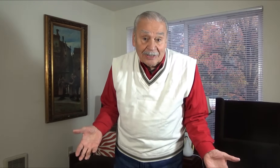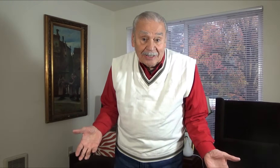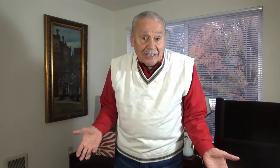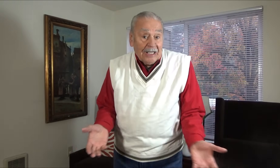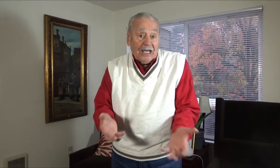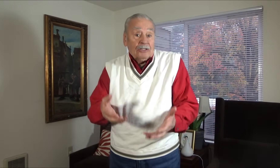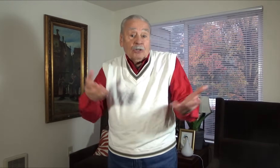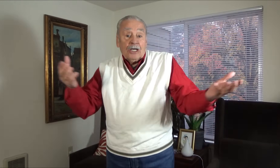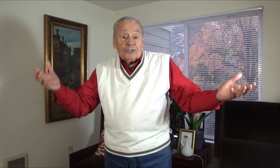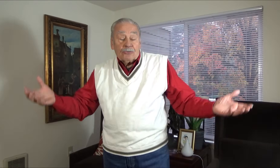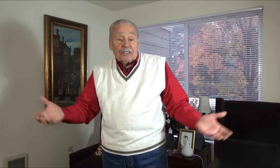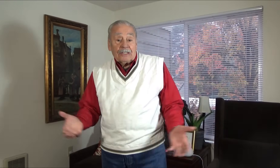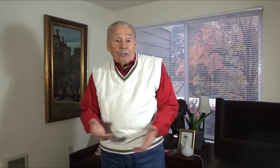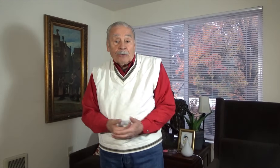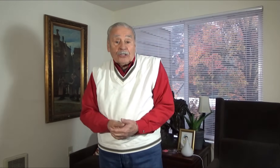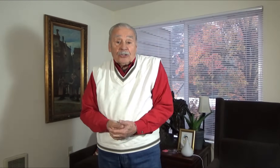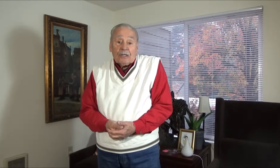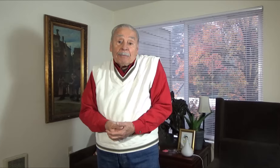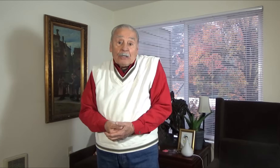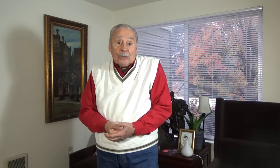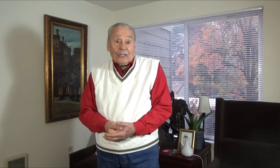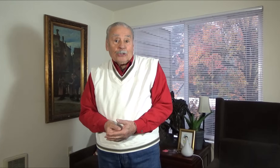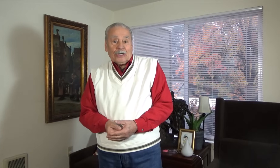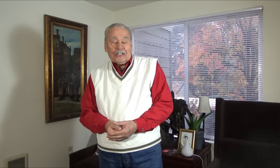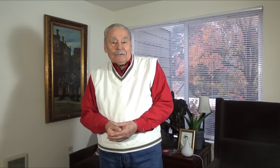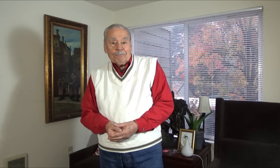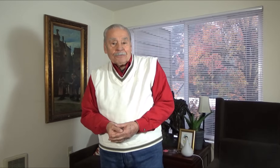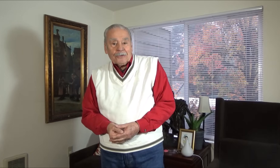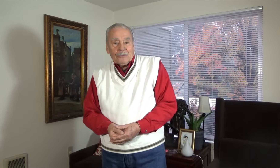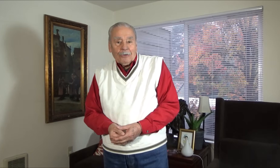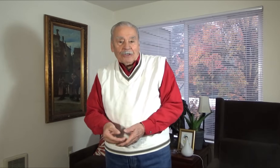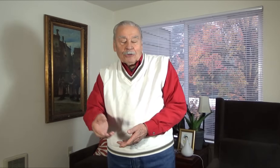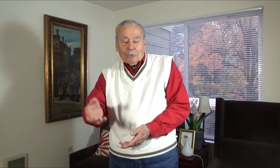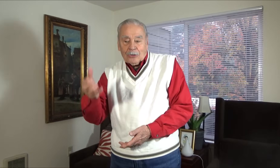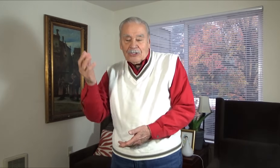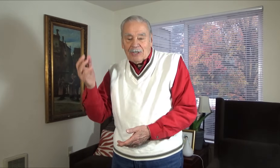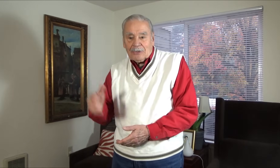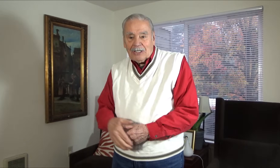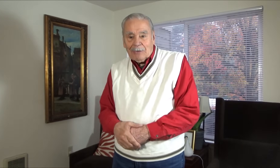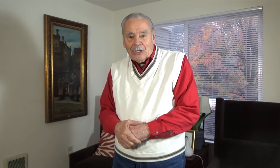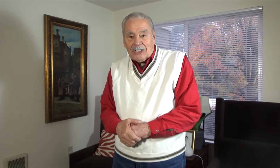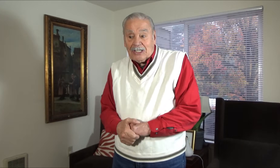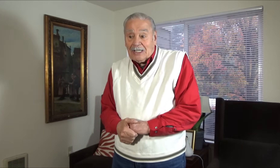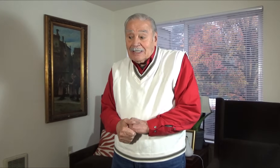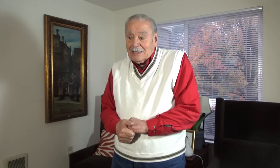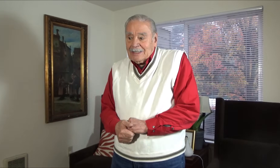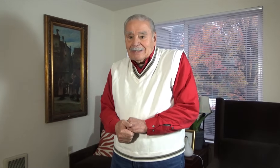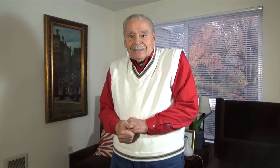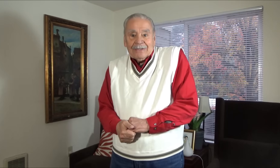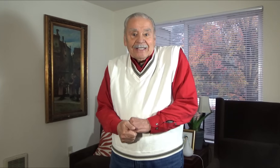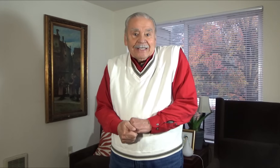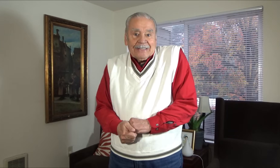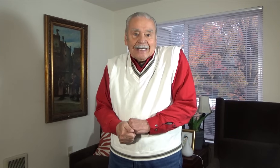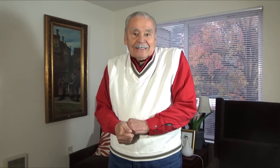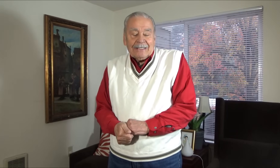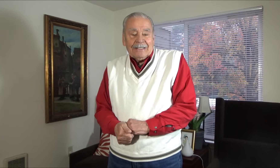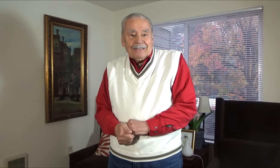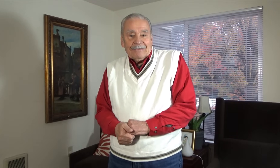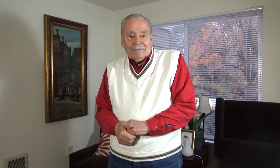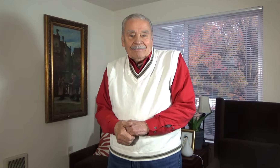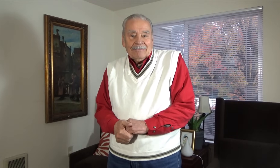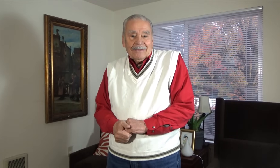genuinos. Y esto es un gobierno de especuladores. Un gobierno, como lo decíamos en el video de ayer, donde